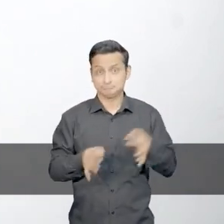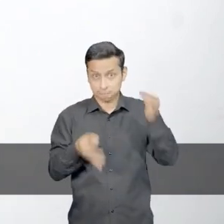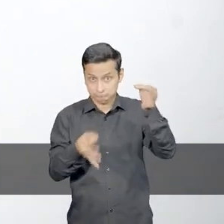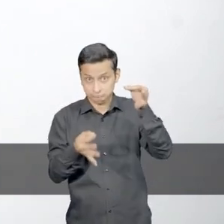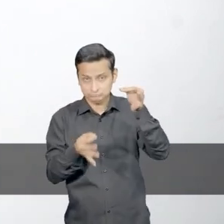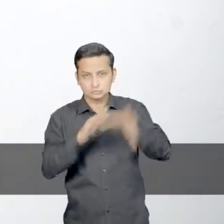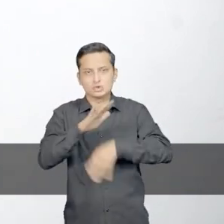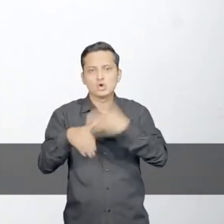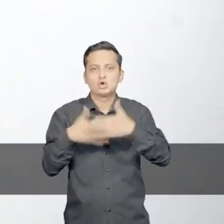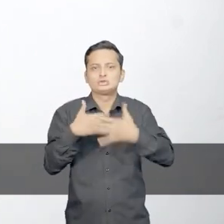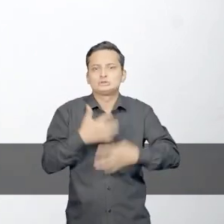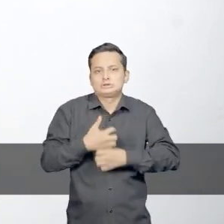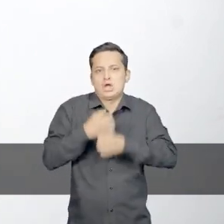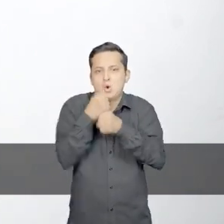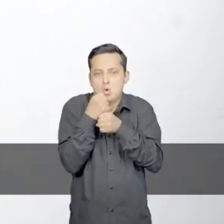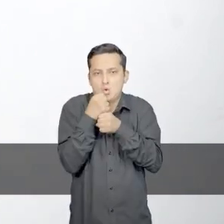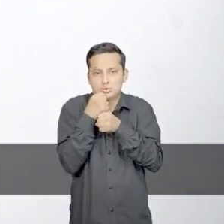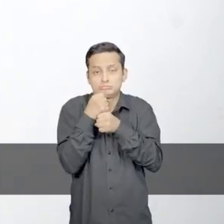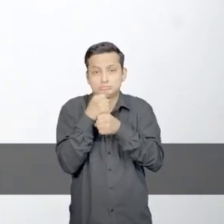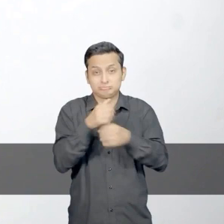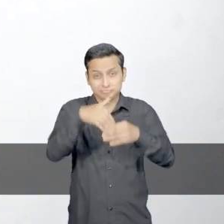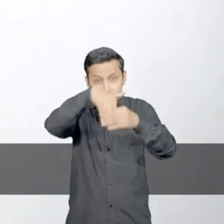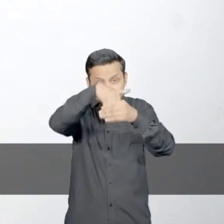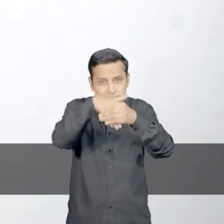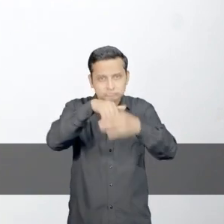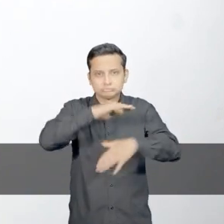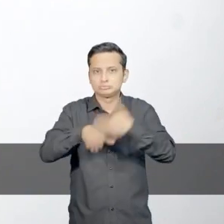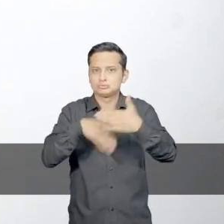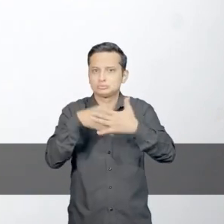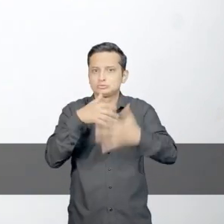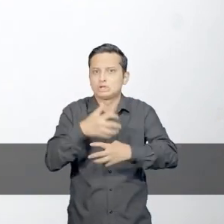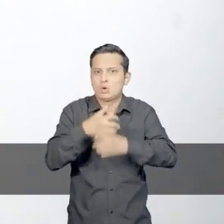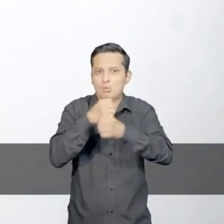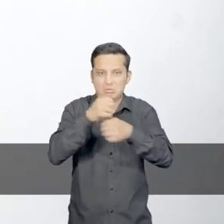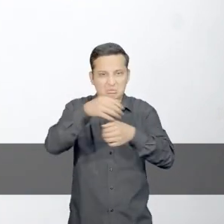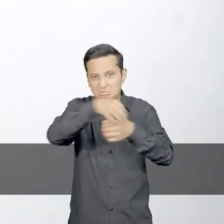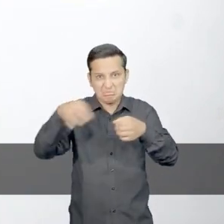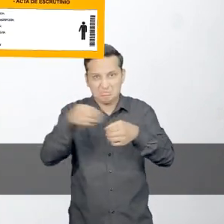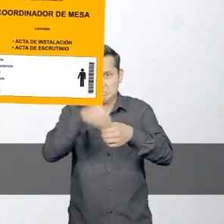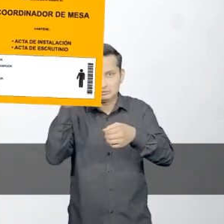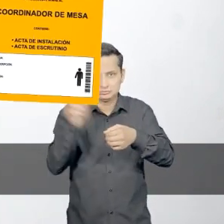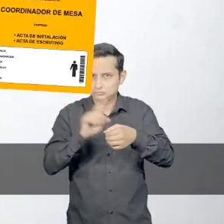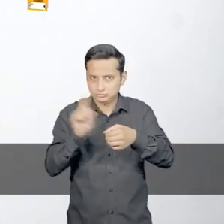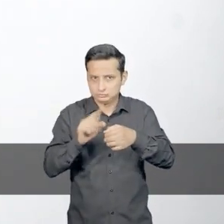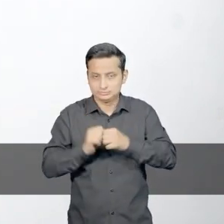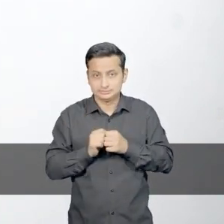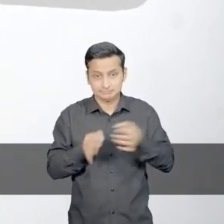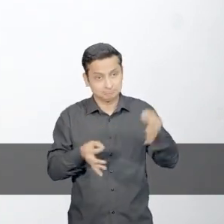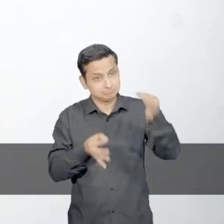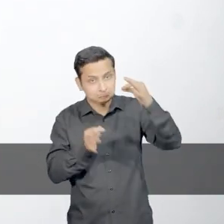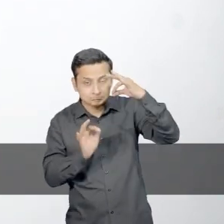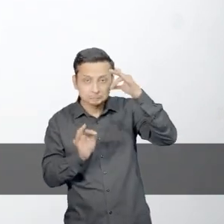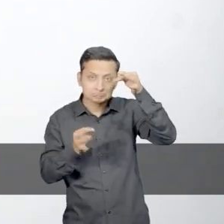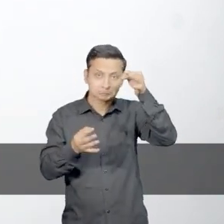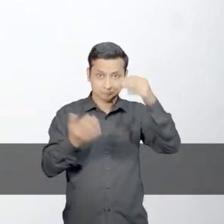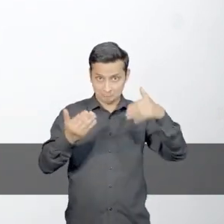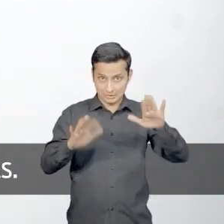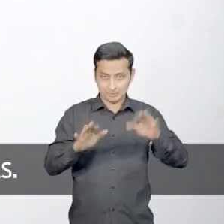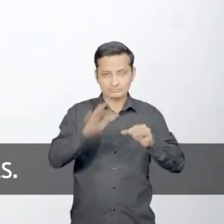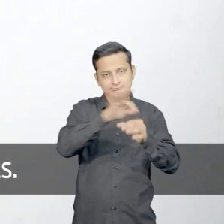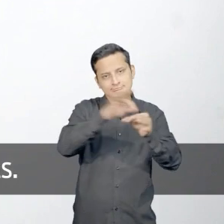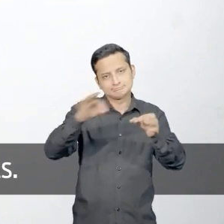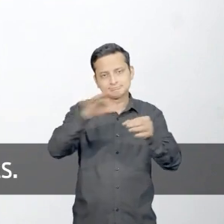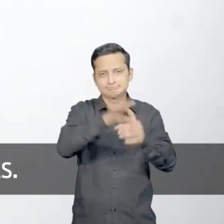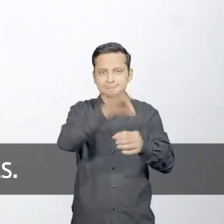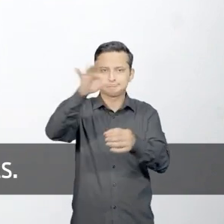esté sellado y que el acta contenga las seguridades físicas. Realizado este procedimiento, escanea el acta